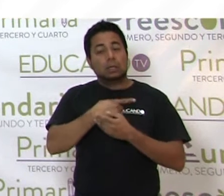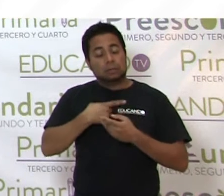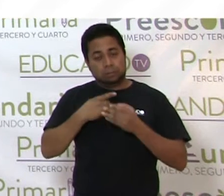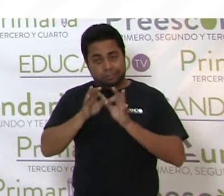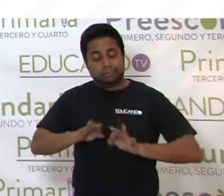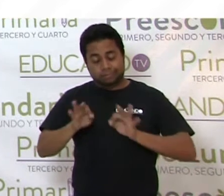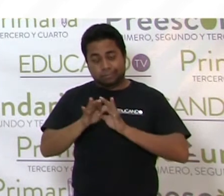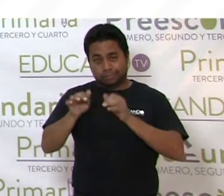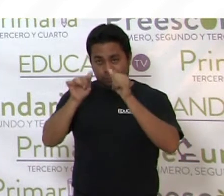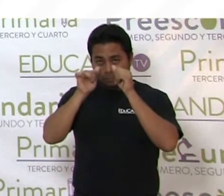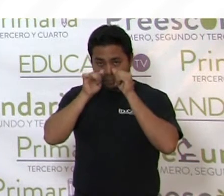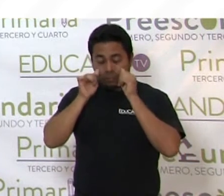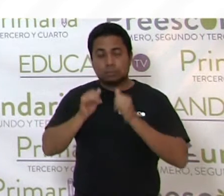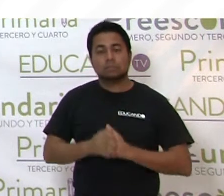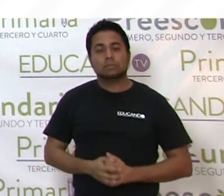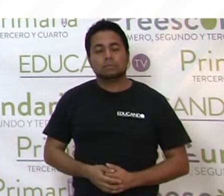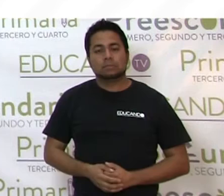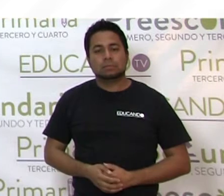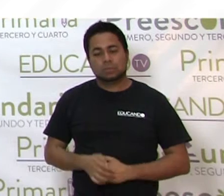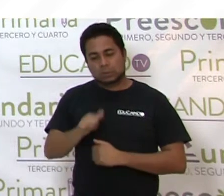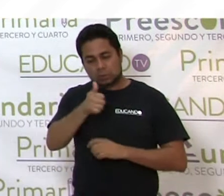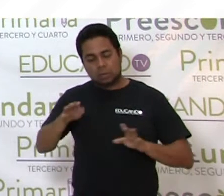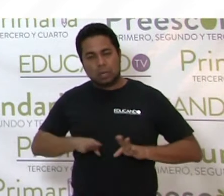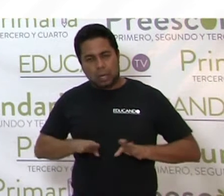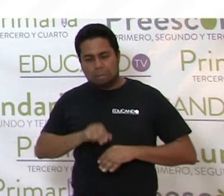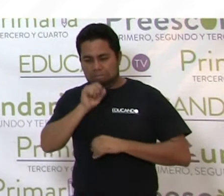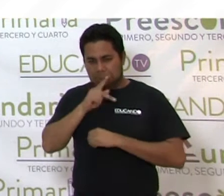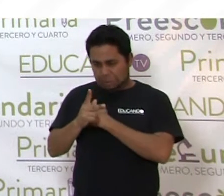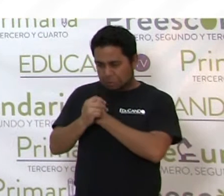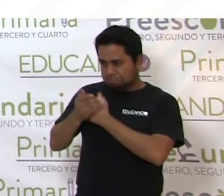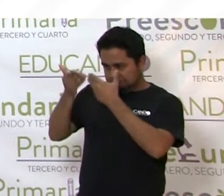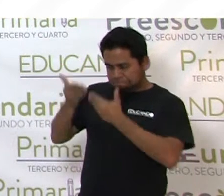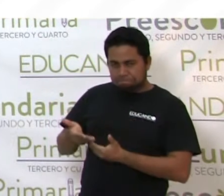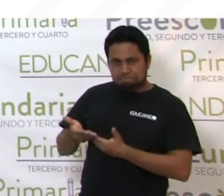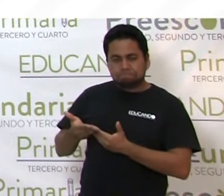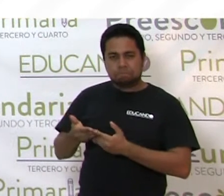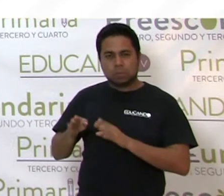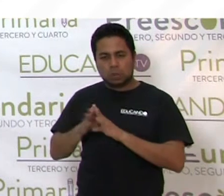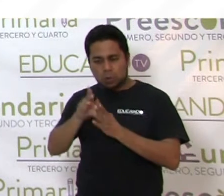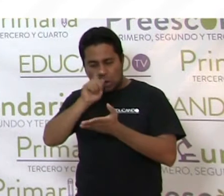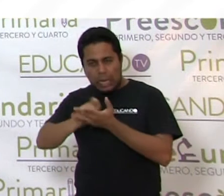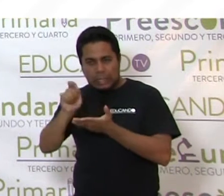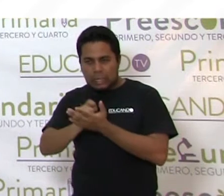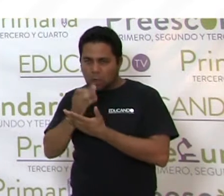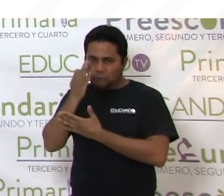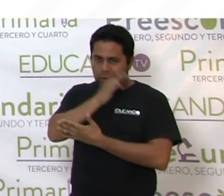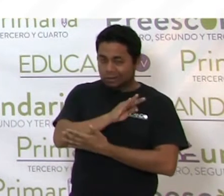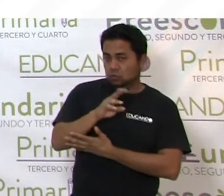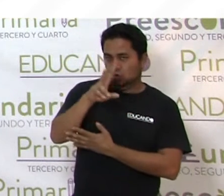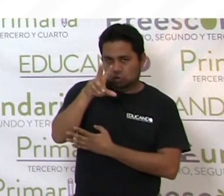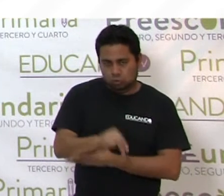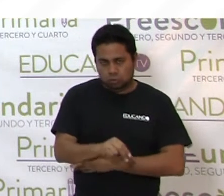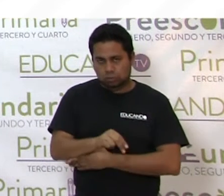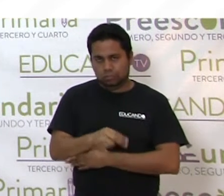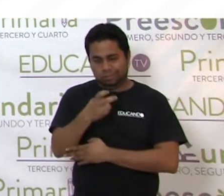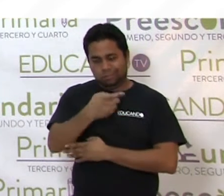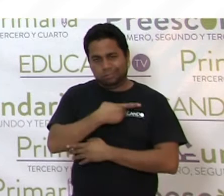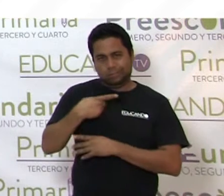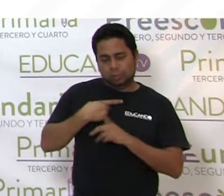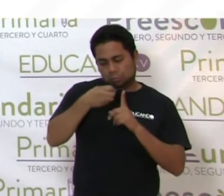Otra de sus características y que podemos ver en la imagen es que no es un escrito de ficción, por lo que sigue un